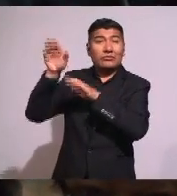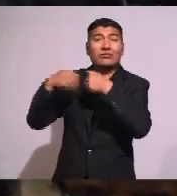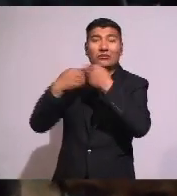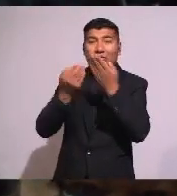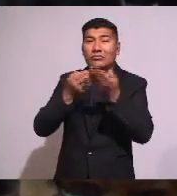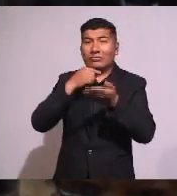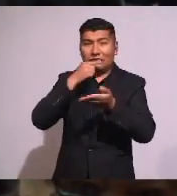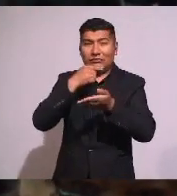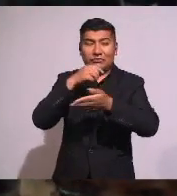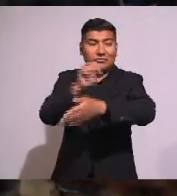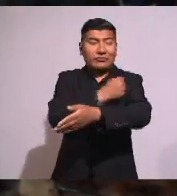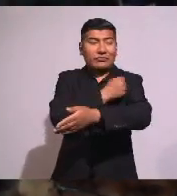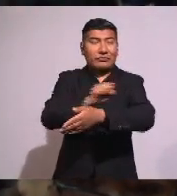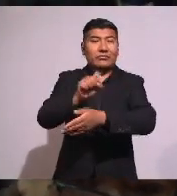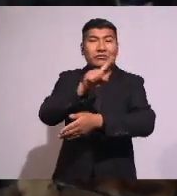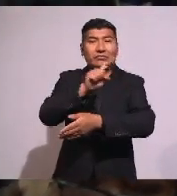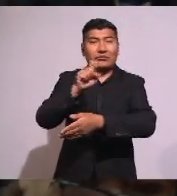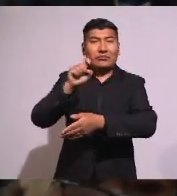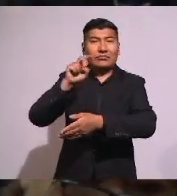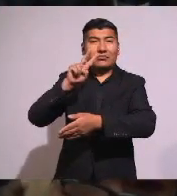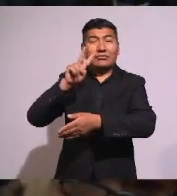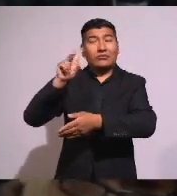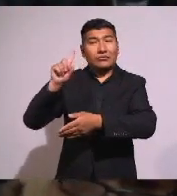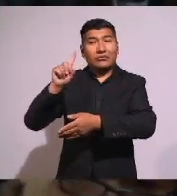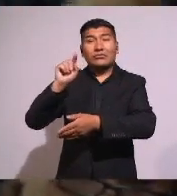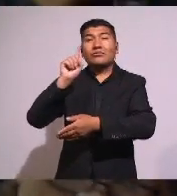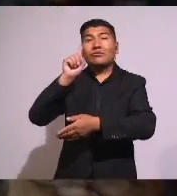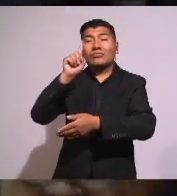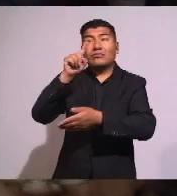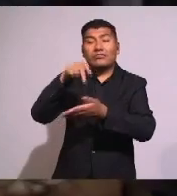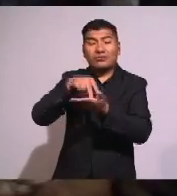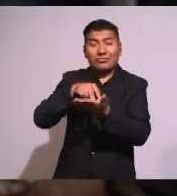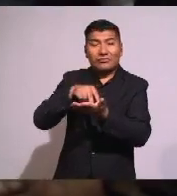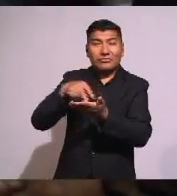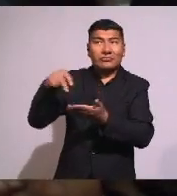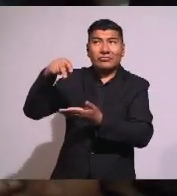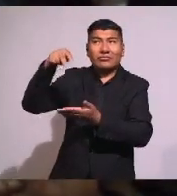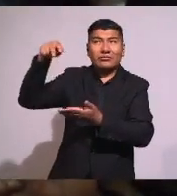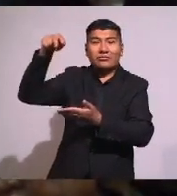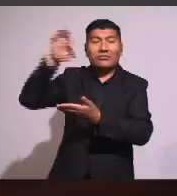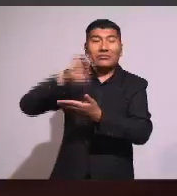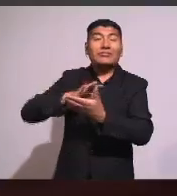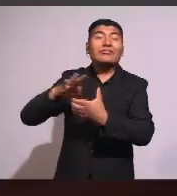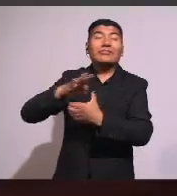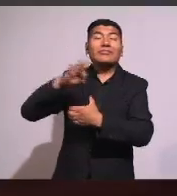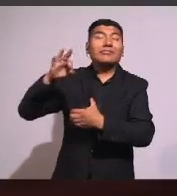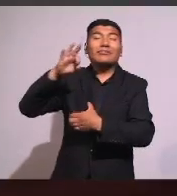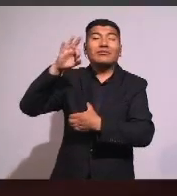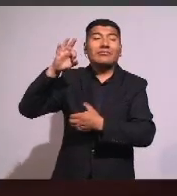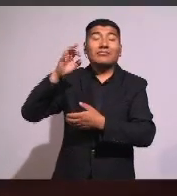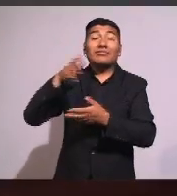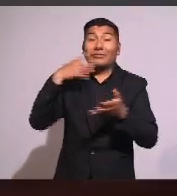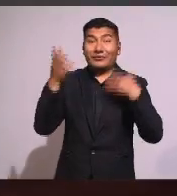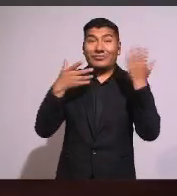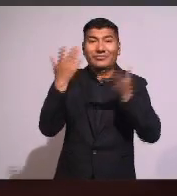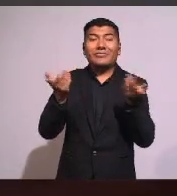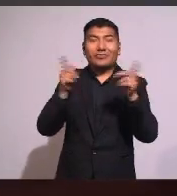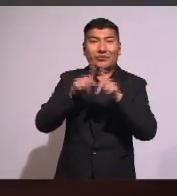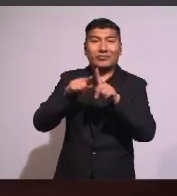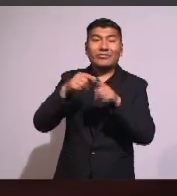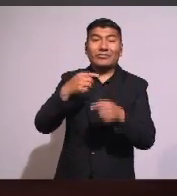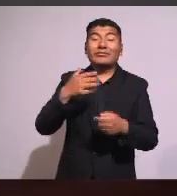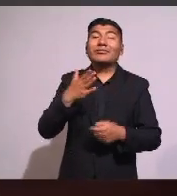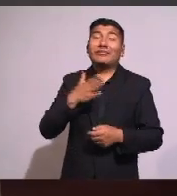el Salmo 121, es una ascensión espiritual. ¡Qué alegría cuando me